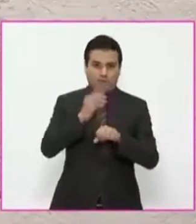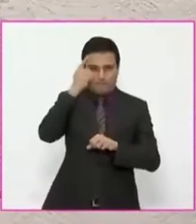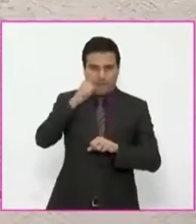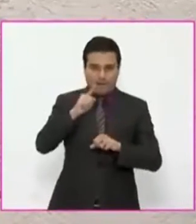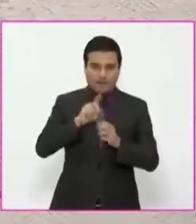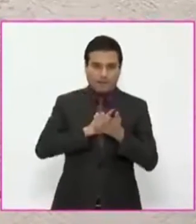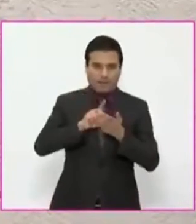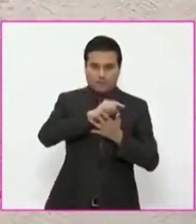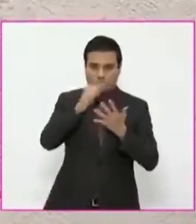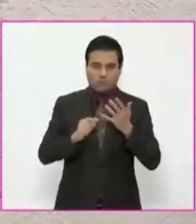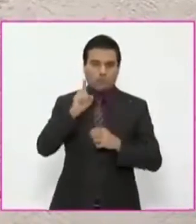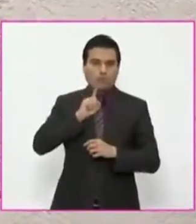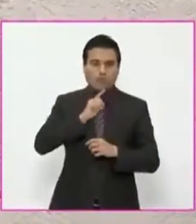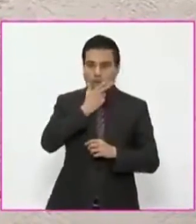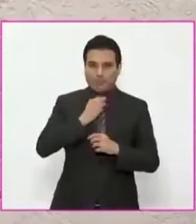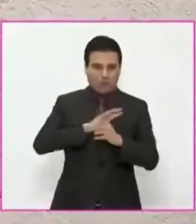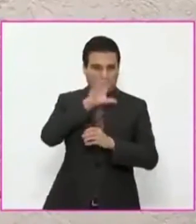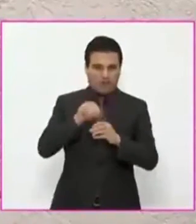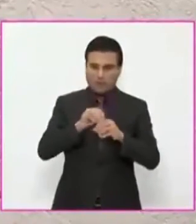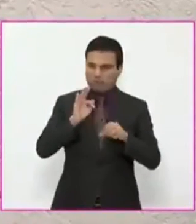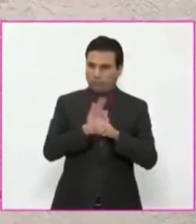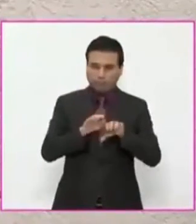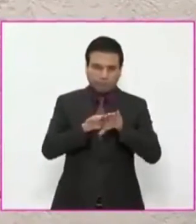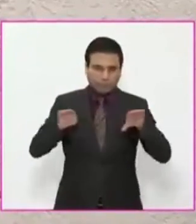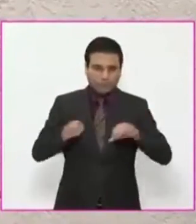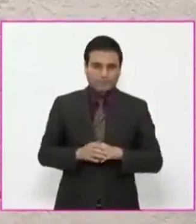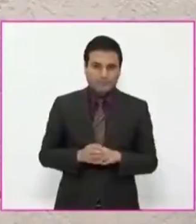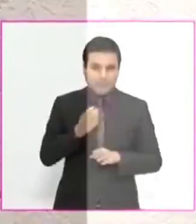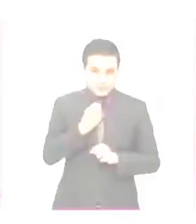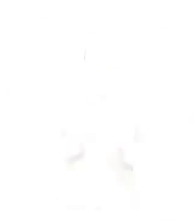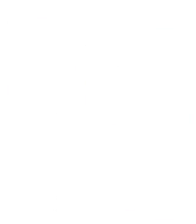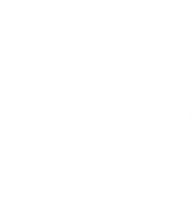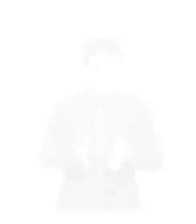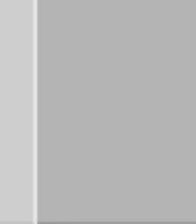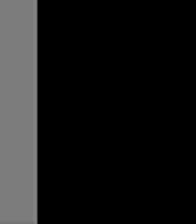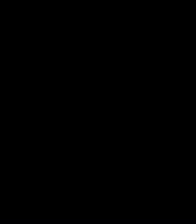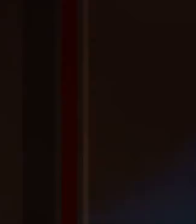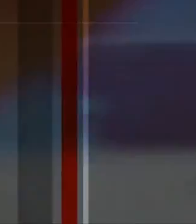que no se ha atendido con la seriedad que requiere. Para Imagen Poblana, Gustavo Mirón Reyes.